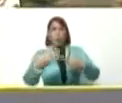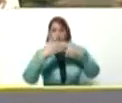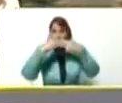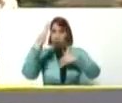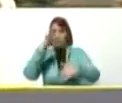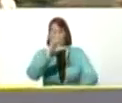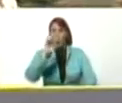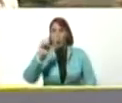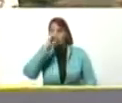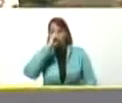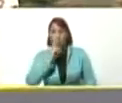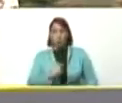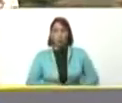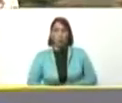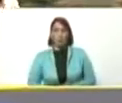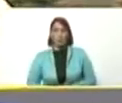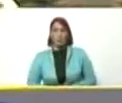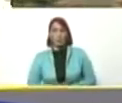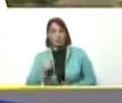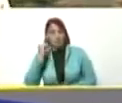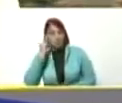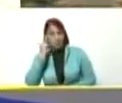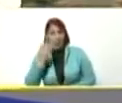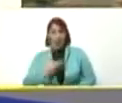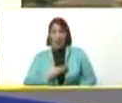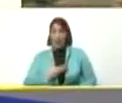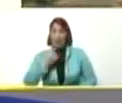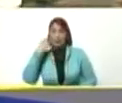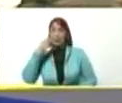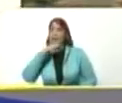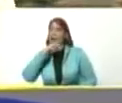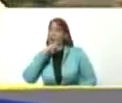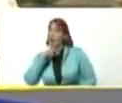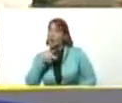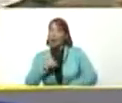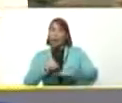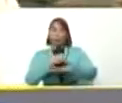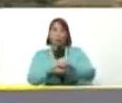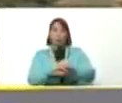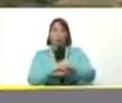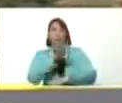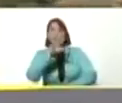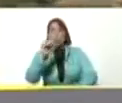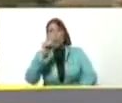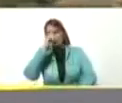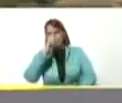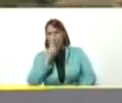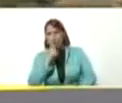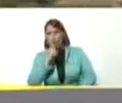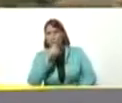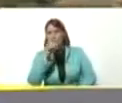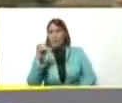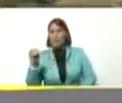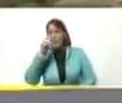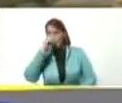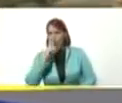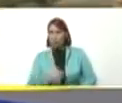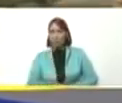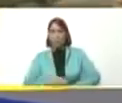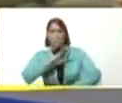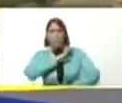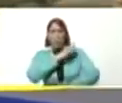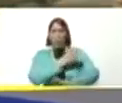señora alcaldesa. Se hablará de la tortuga en 50 años, en 100 años, por el